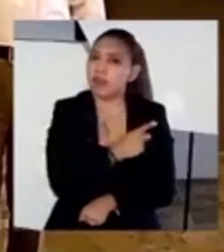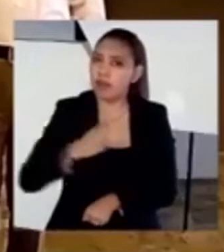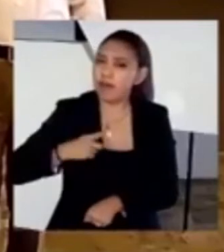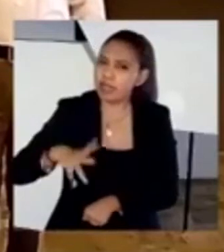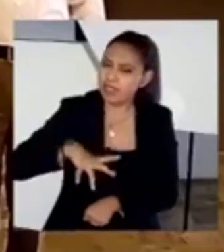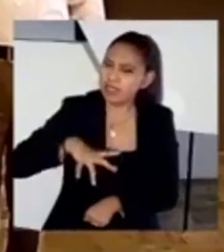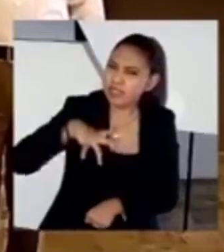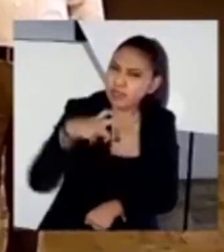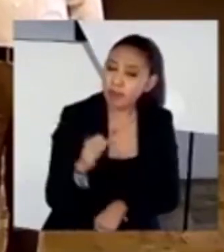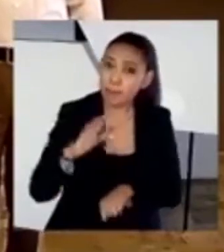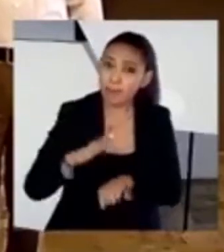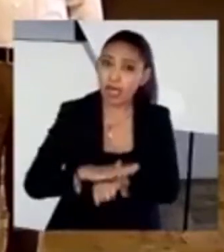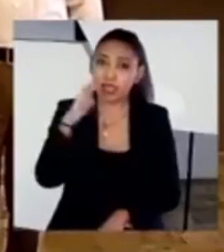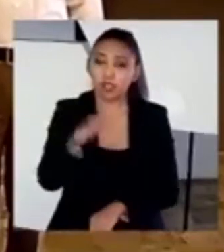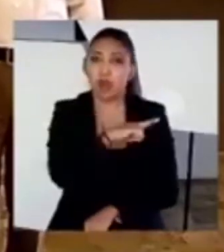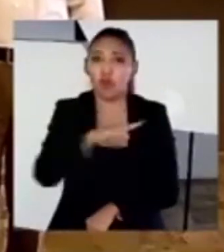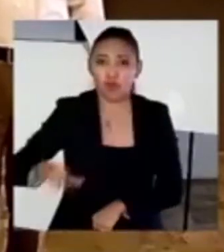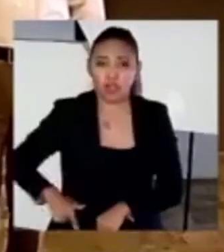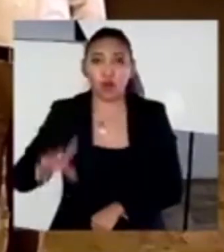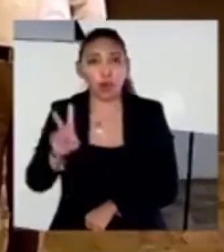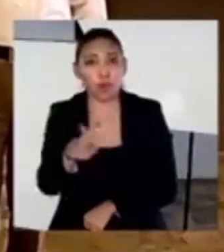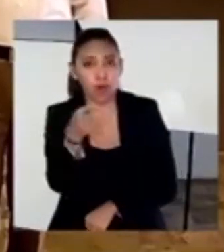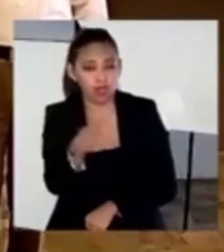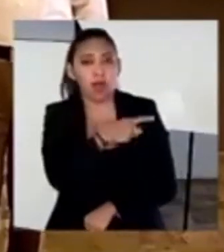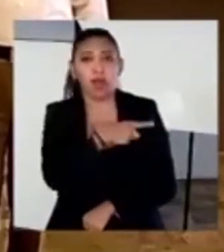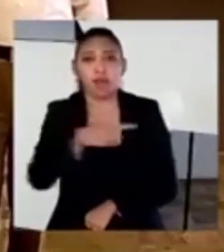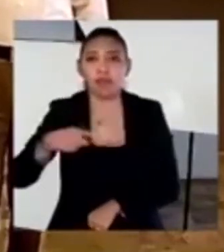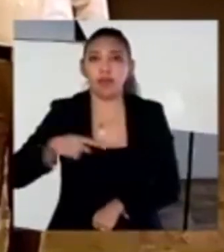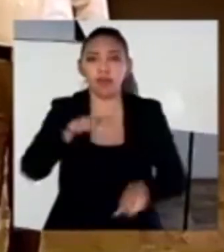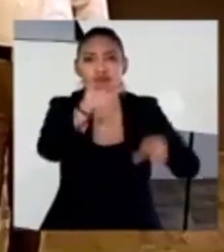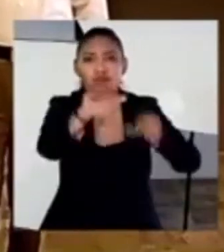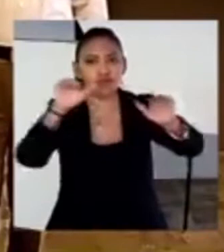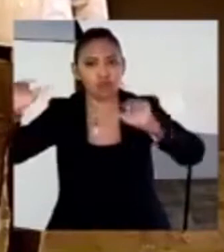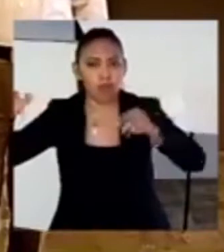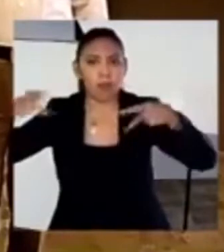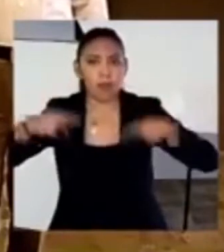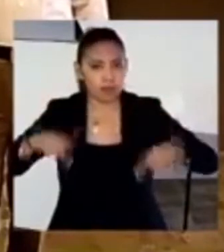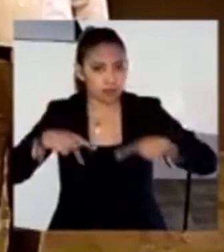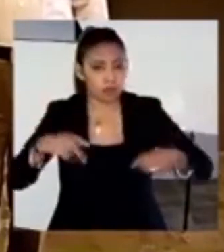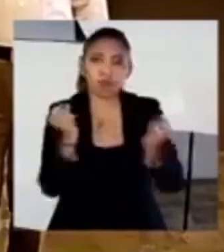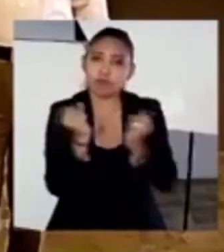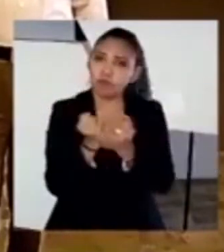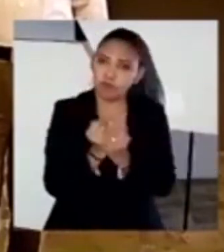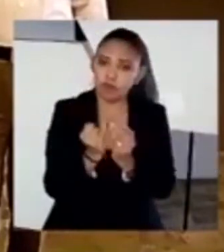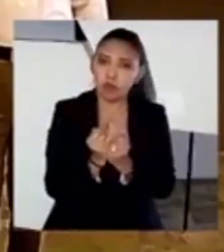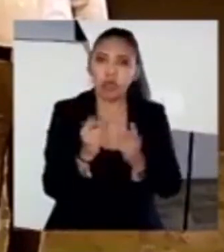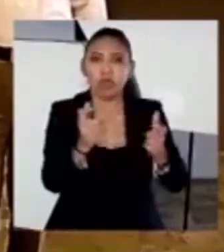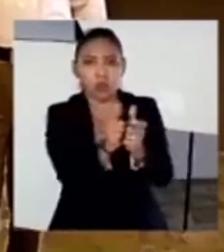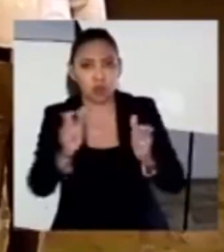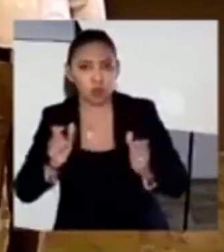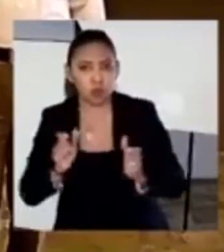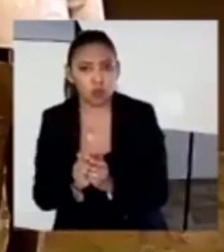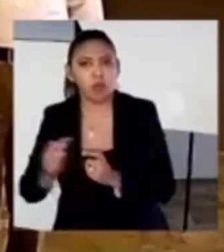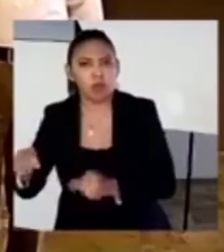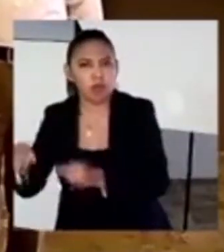Acosta. Dicen los presidentes municipales de Morena que la declaratoria de la fase 3 no es tiempo para cálculos